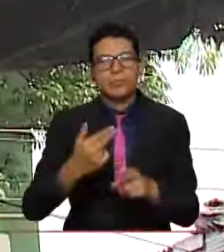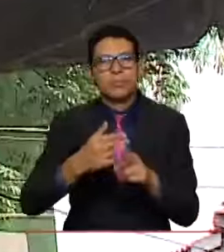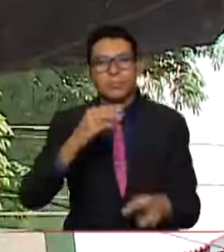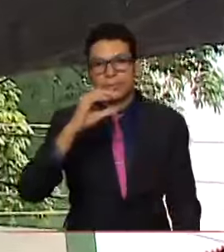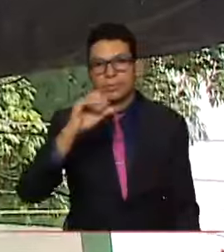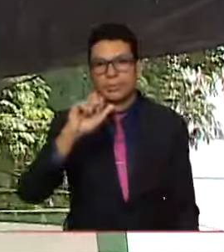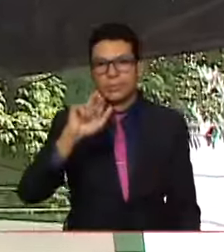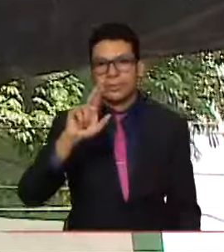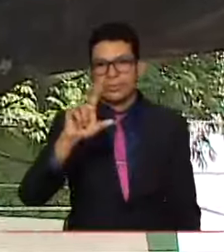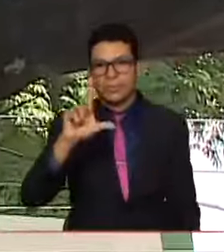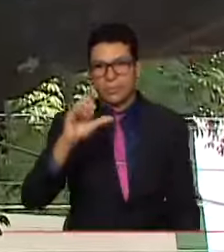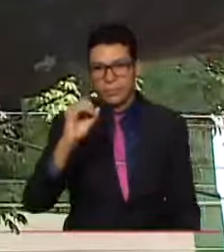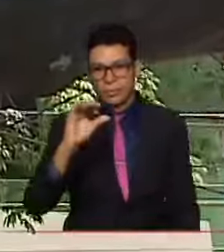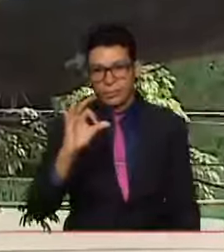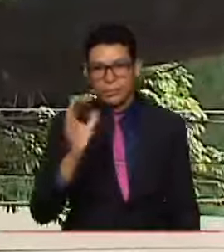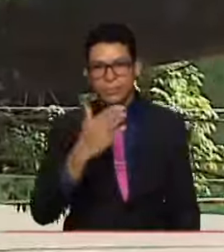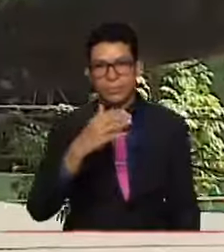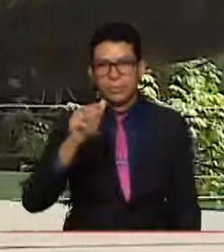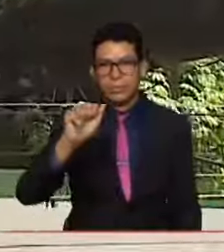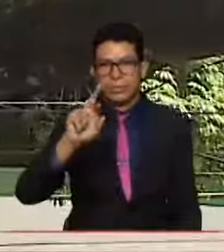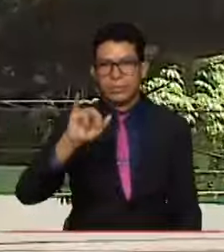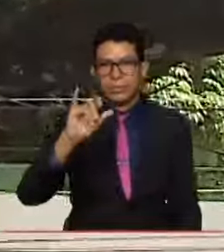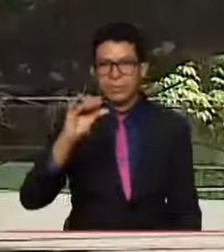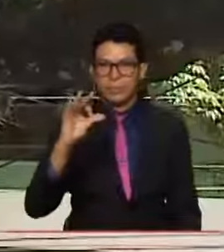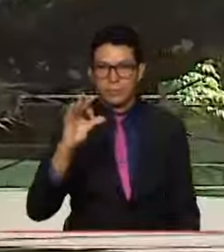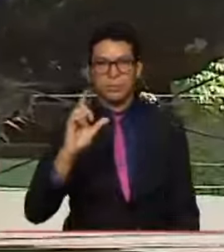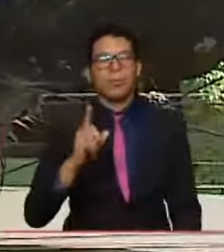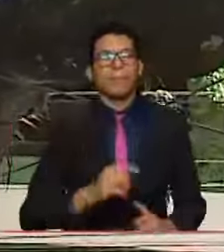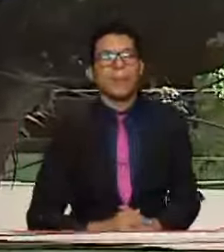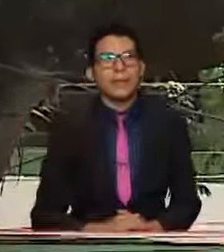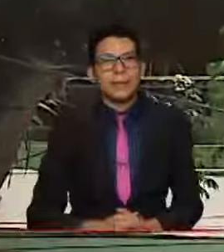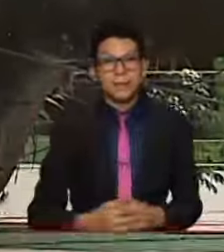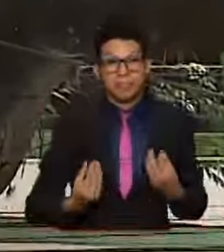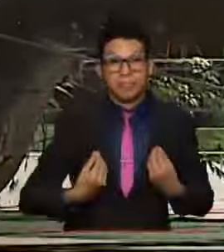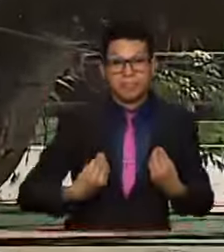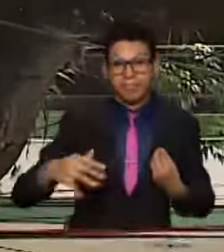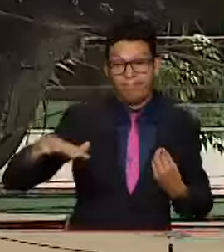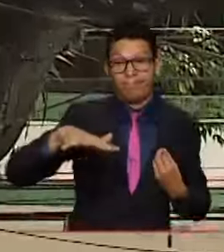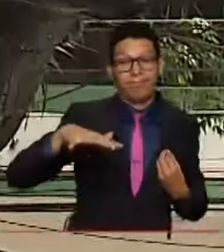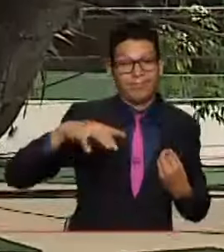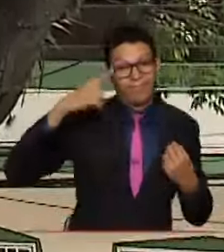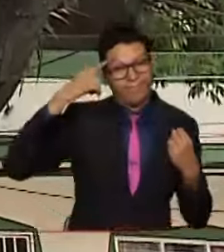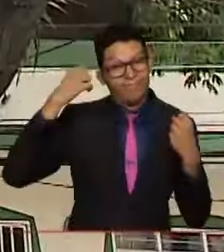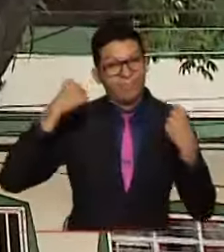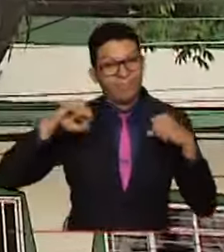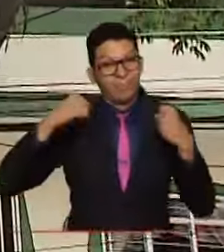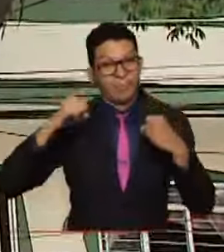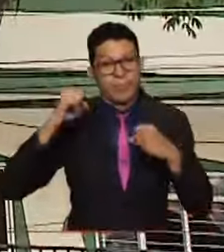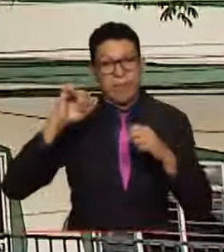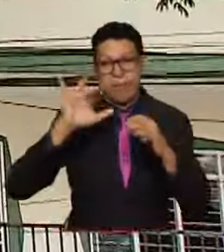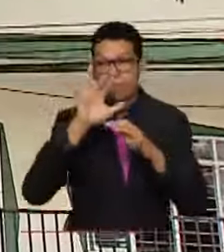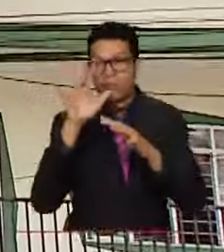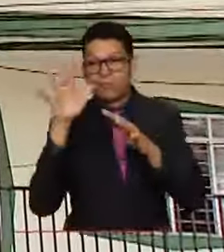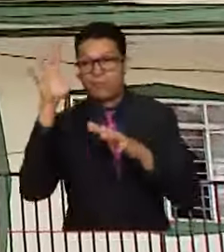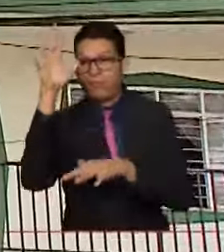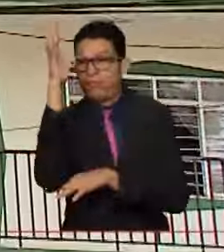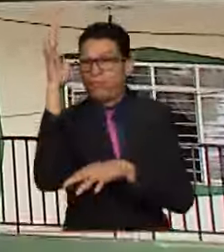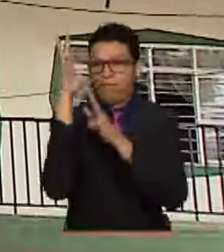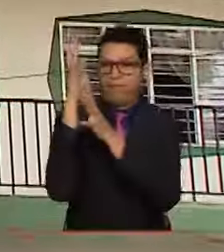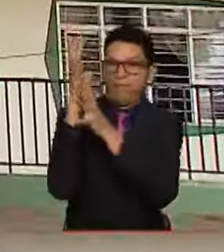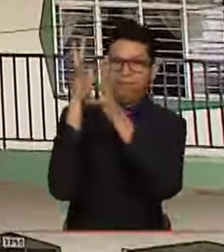Arias. Carlos, los vecinos están denunciando su preocupación por el crecimiento de las ramas y de las